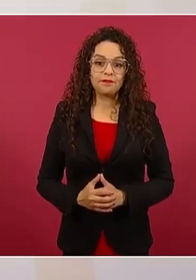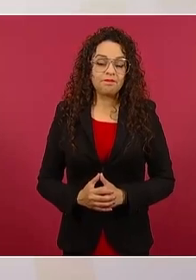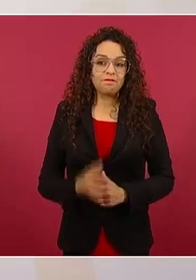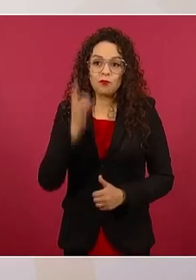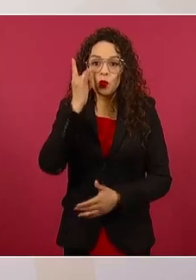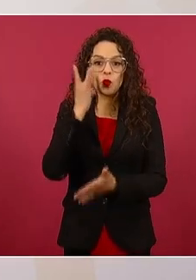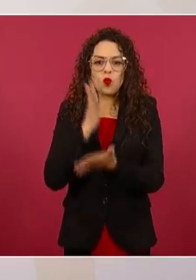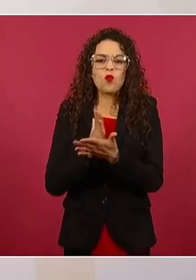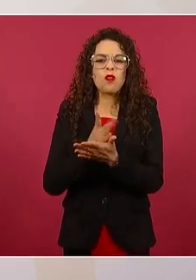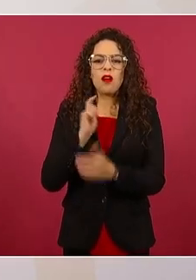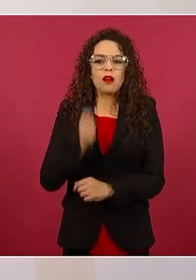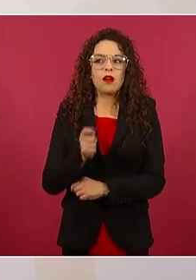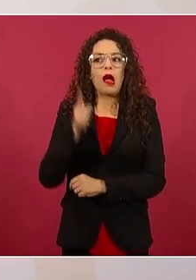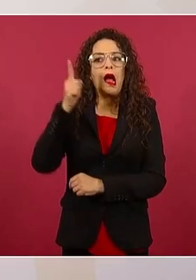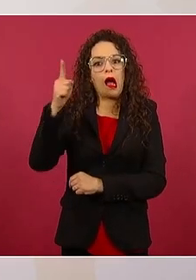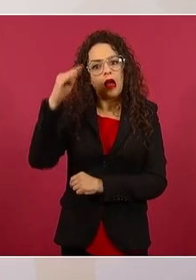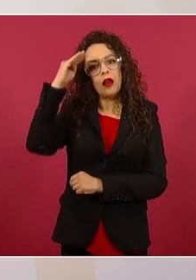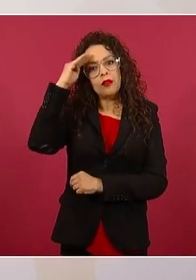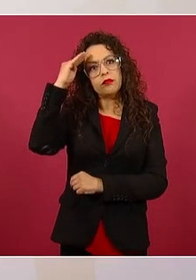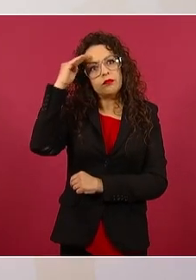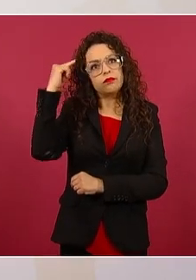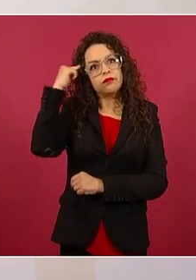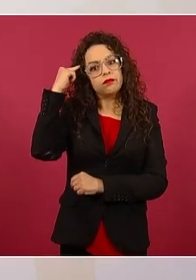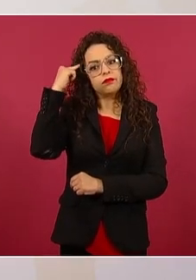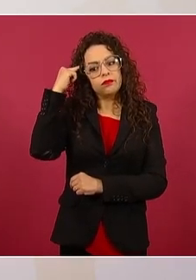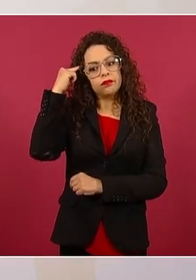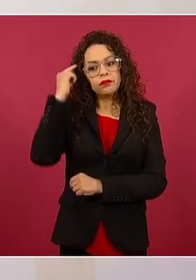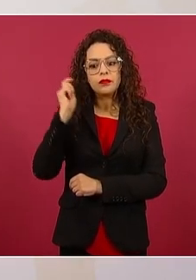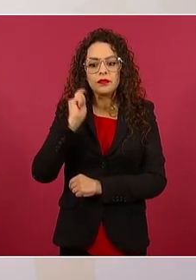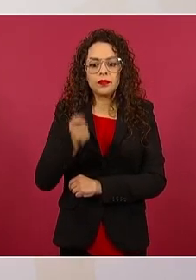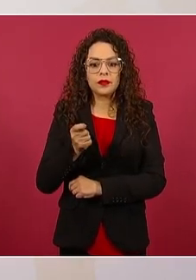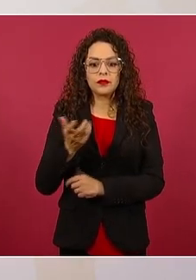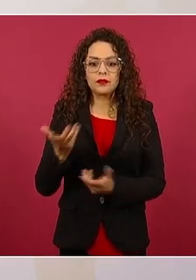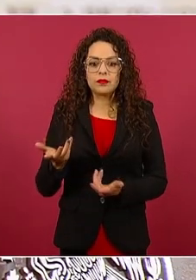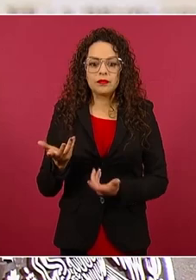piensan en la cúpula,